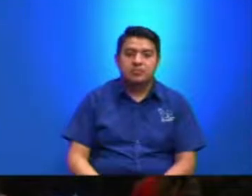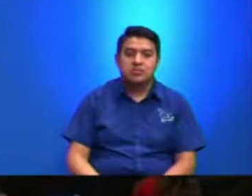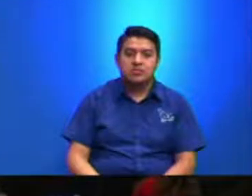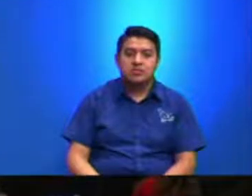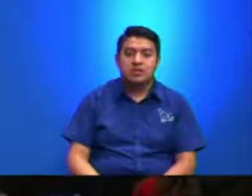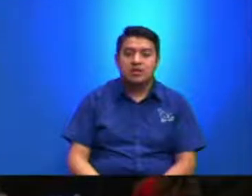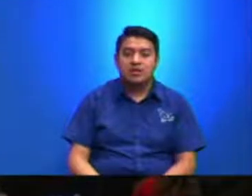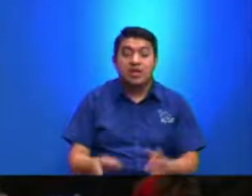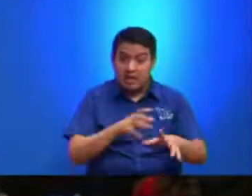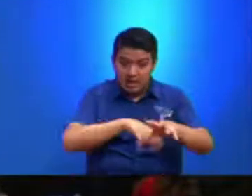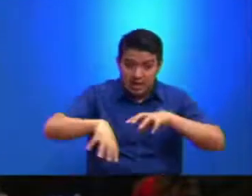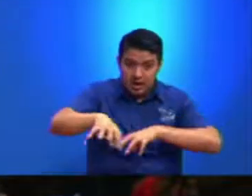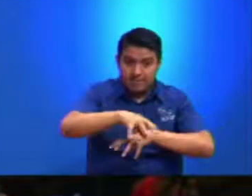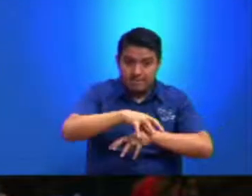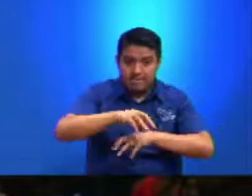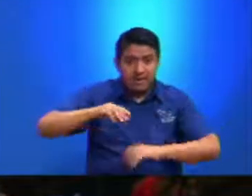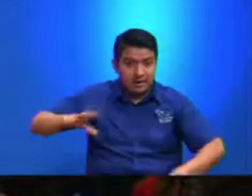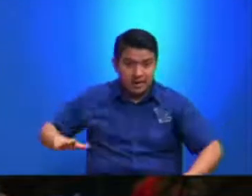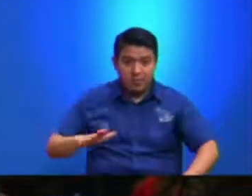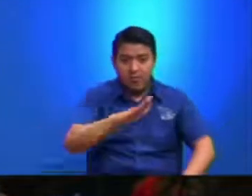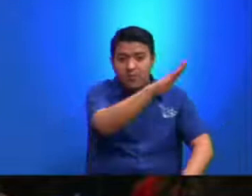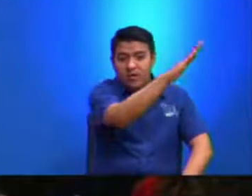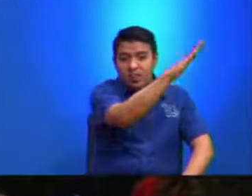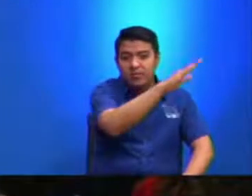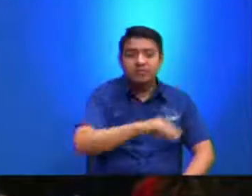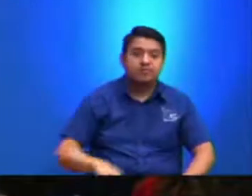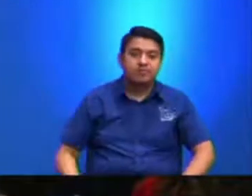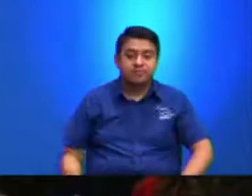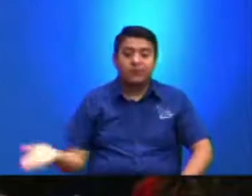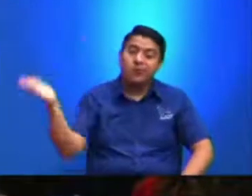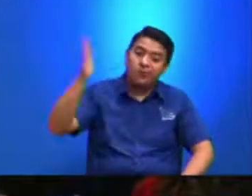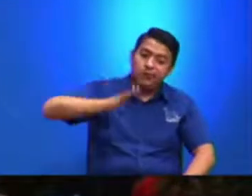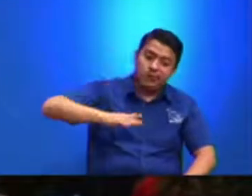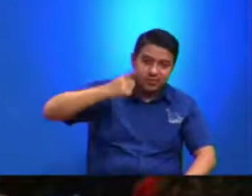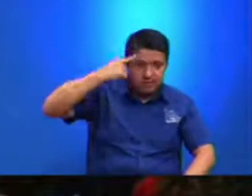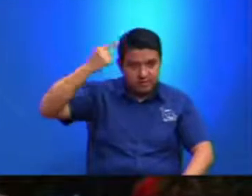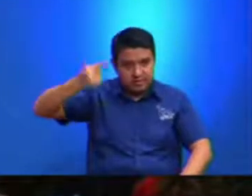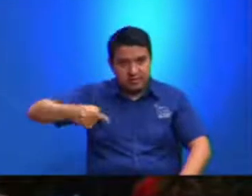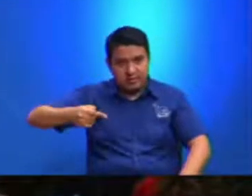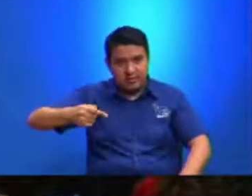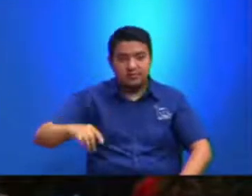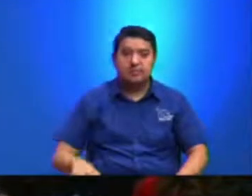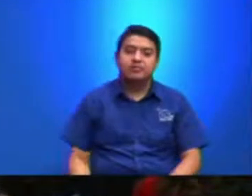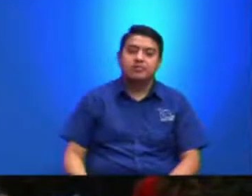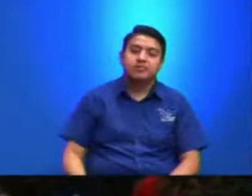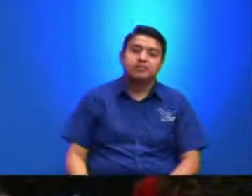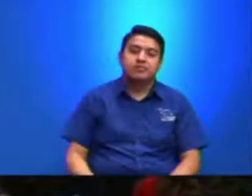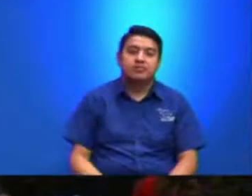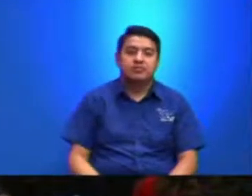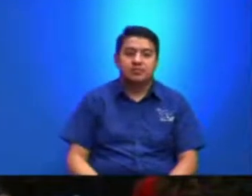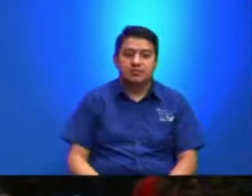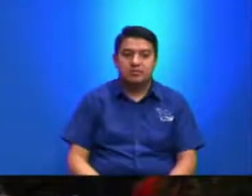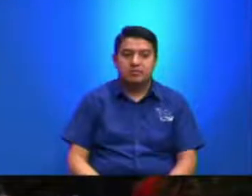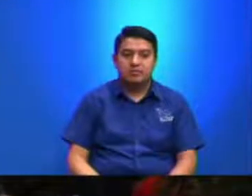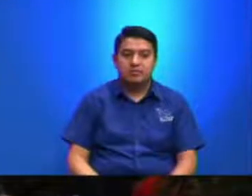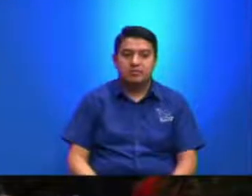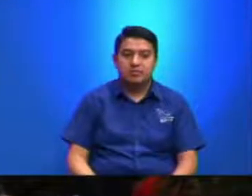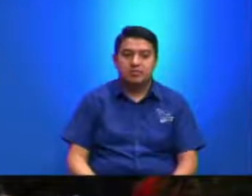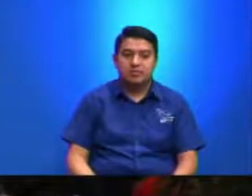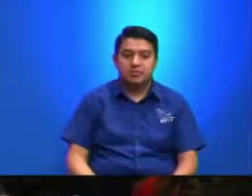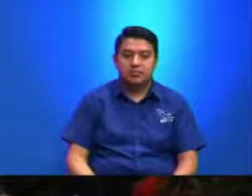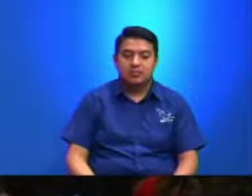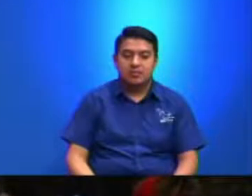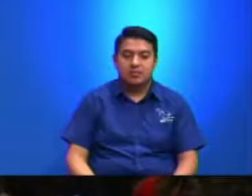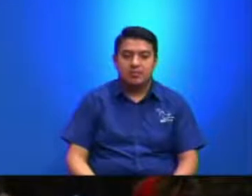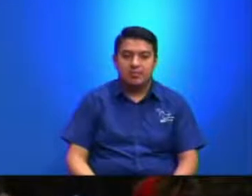Probemos a cambiarlo. Será, sí, cámbielo. Yo se lo pago. Pero será, porque ya